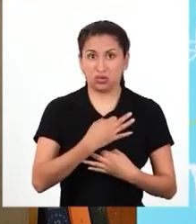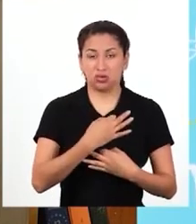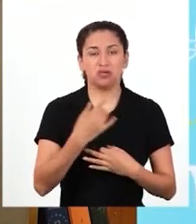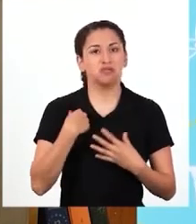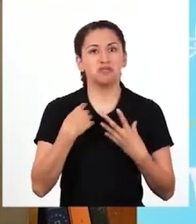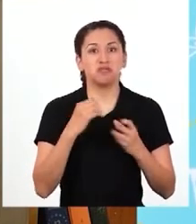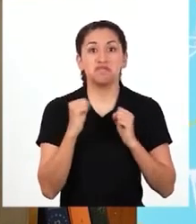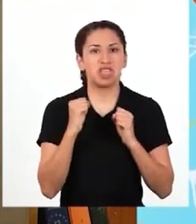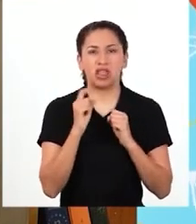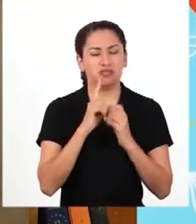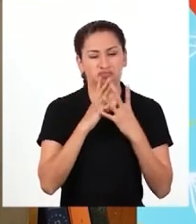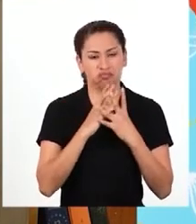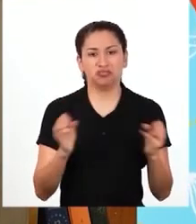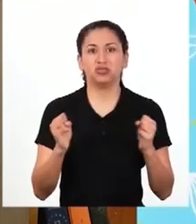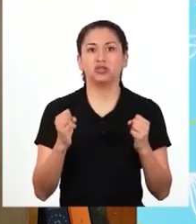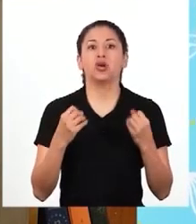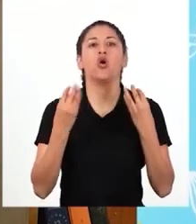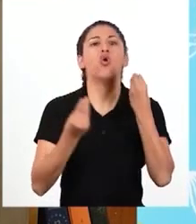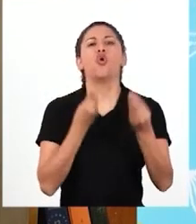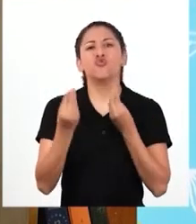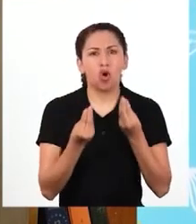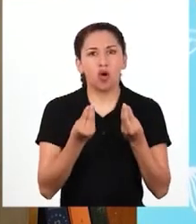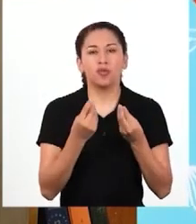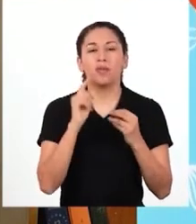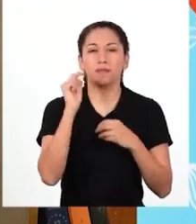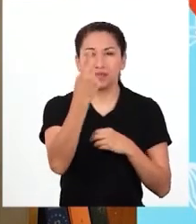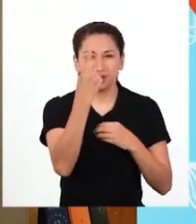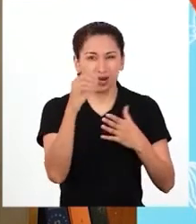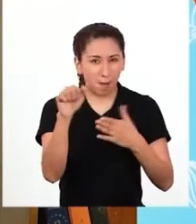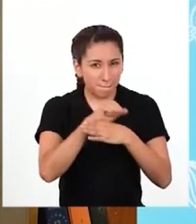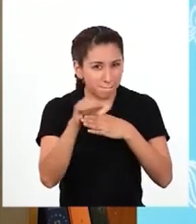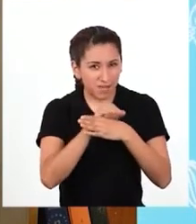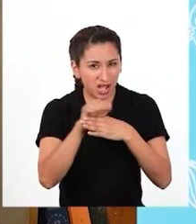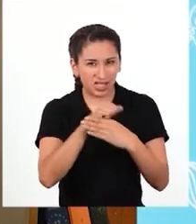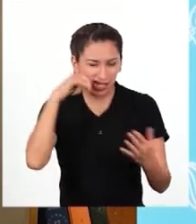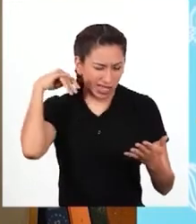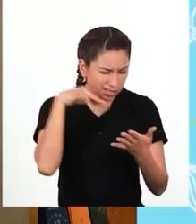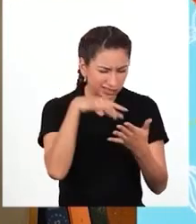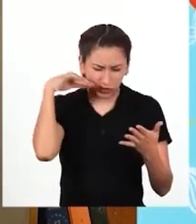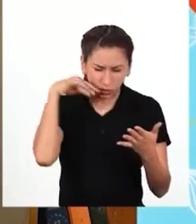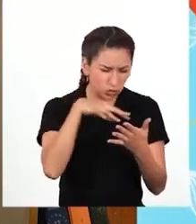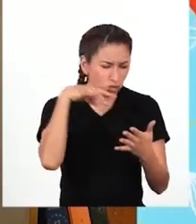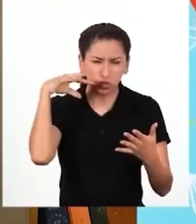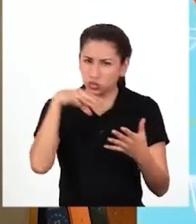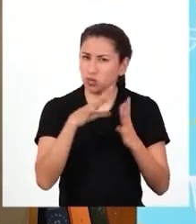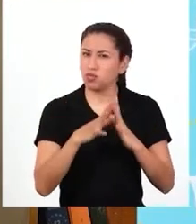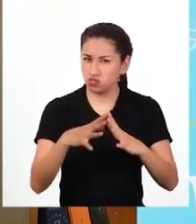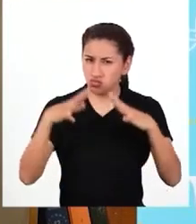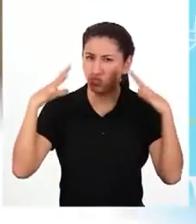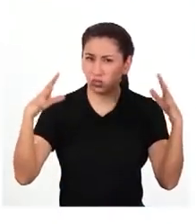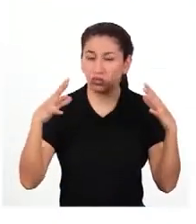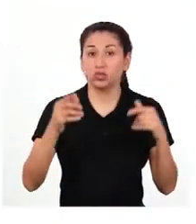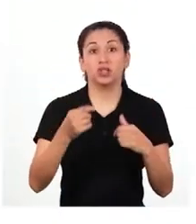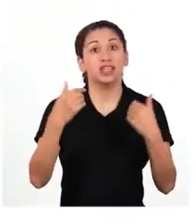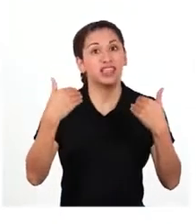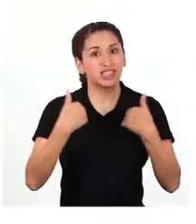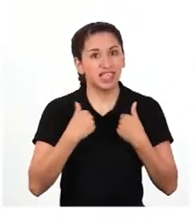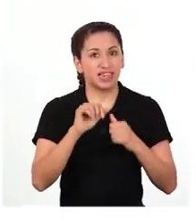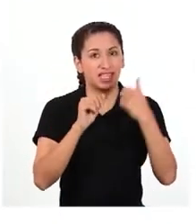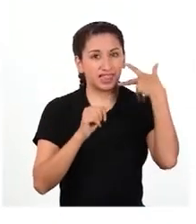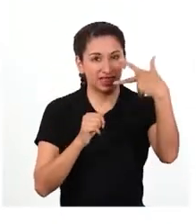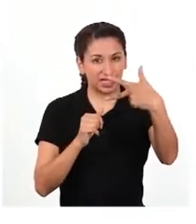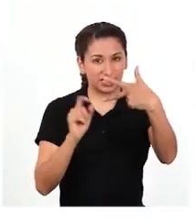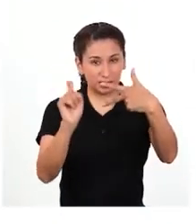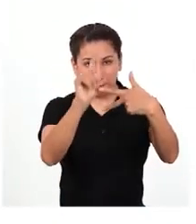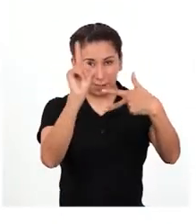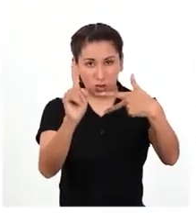de practicar y estudiar mucho. Debemos de considerar estas 3 preguntas. ¿Cuánto